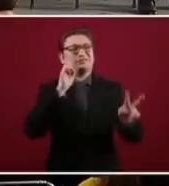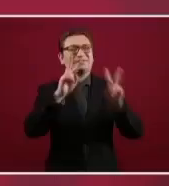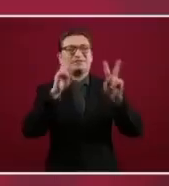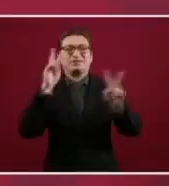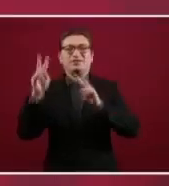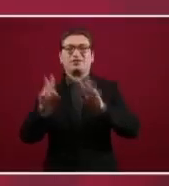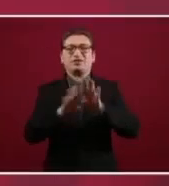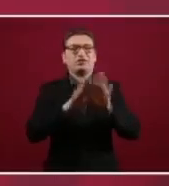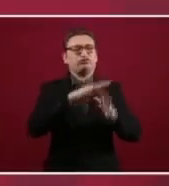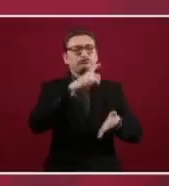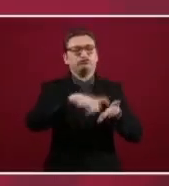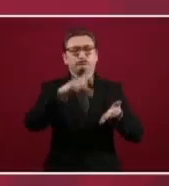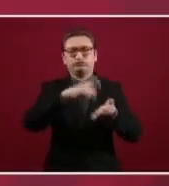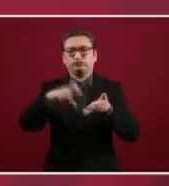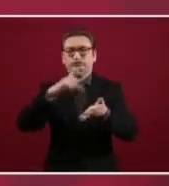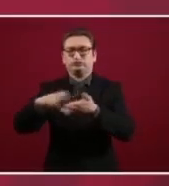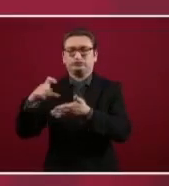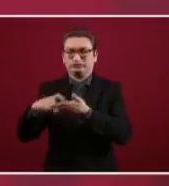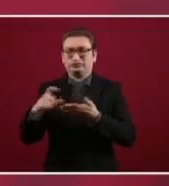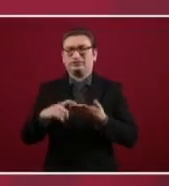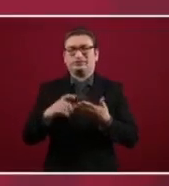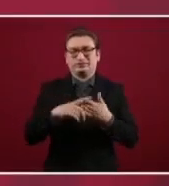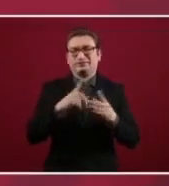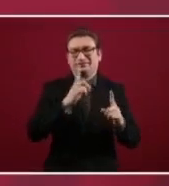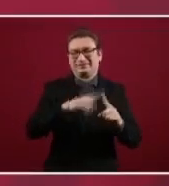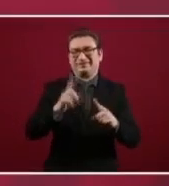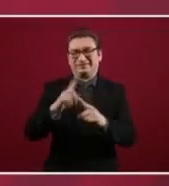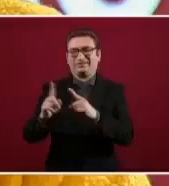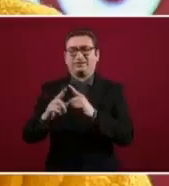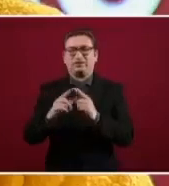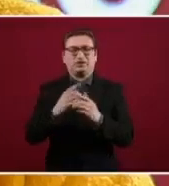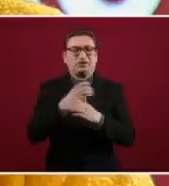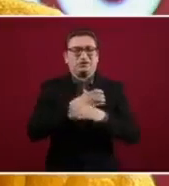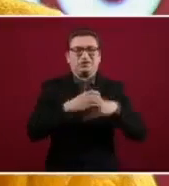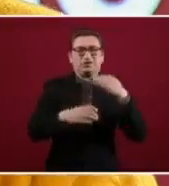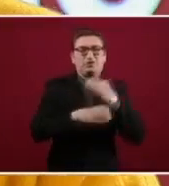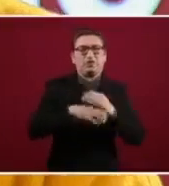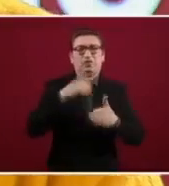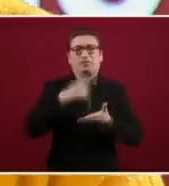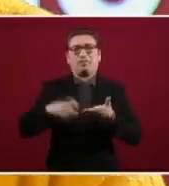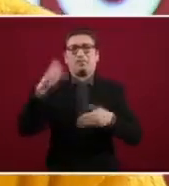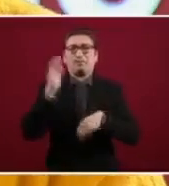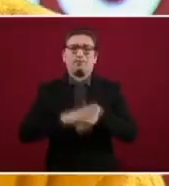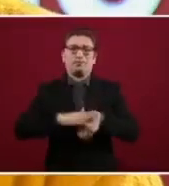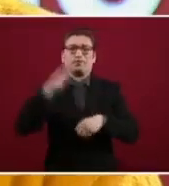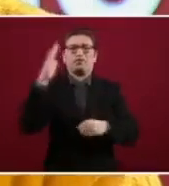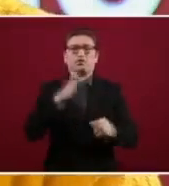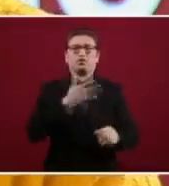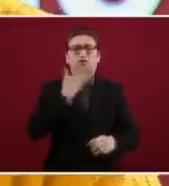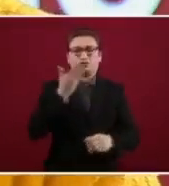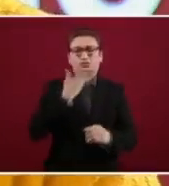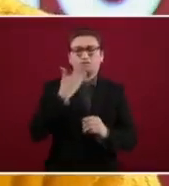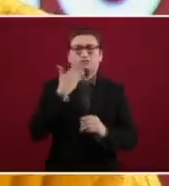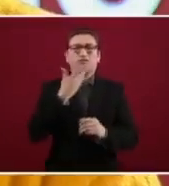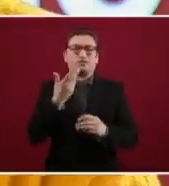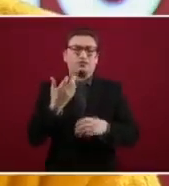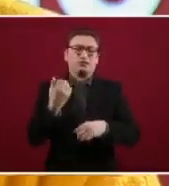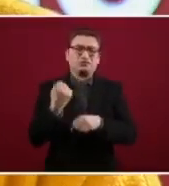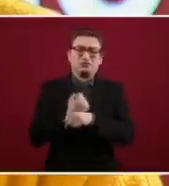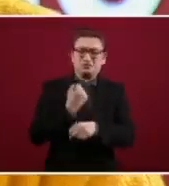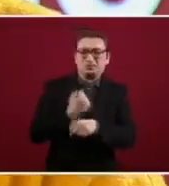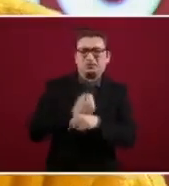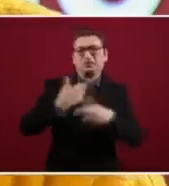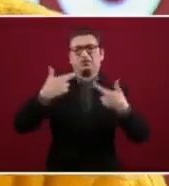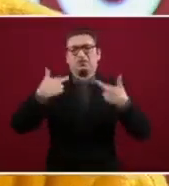de compra los principales bienes que son adquiridos son calzado ropa